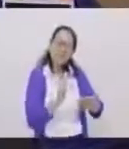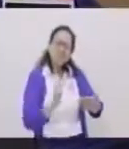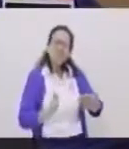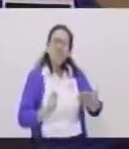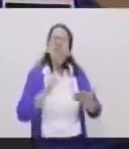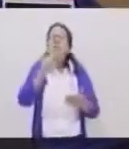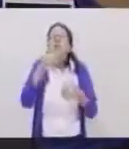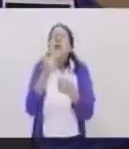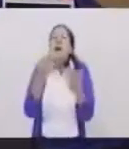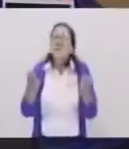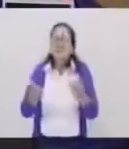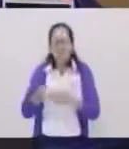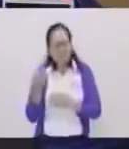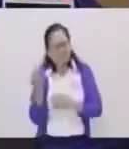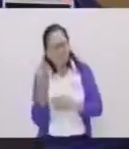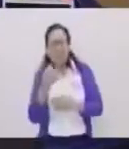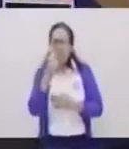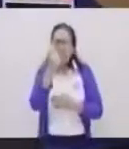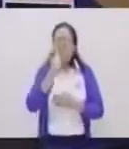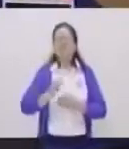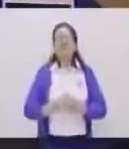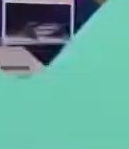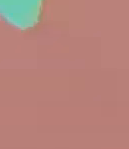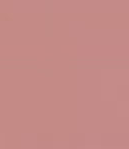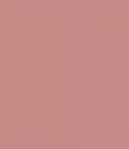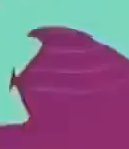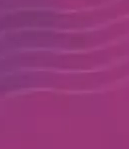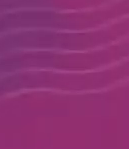todo lo que realices, lo realices excelente.